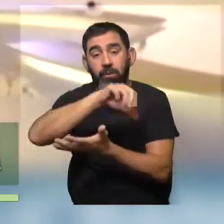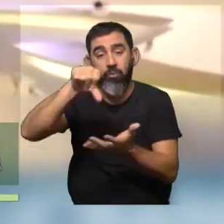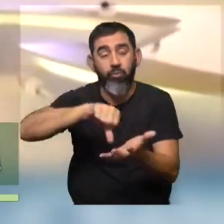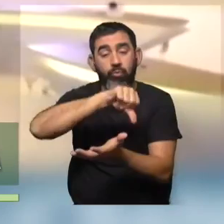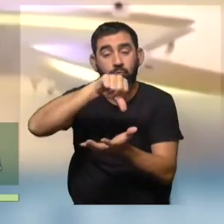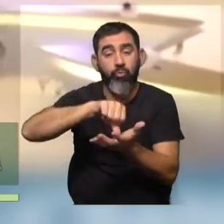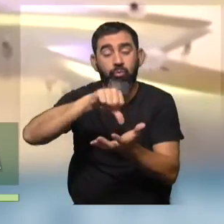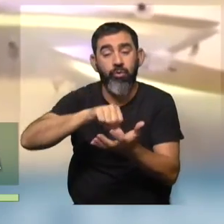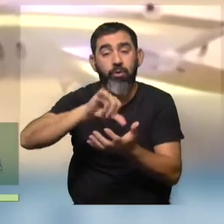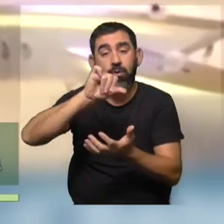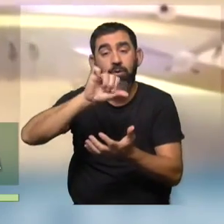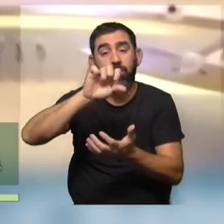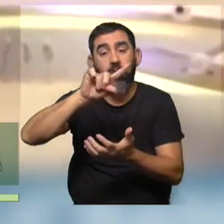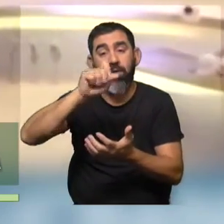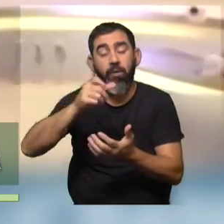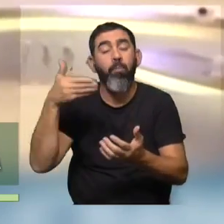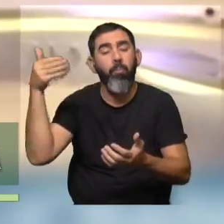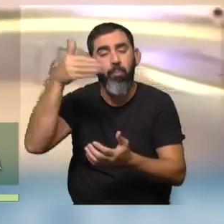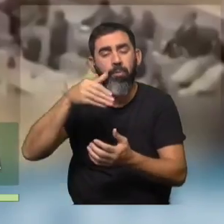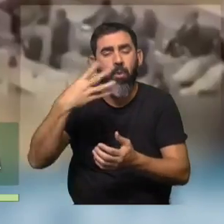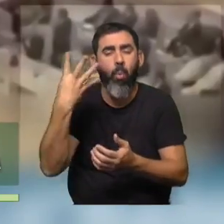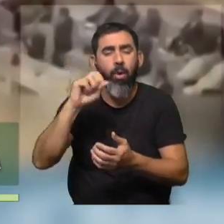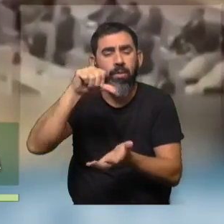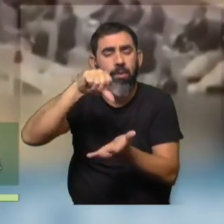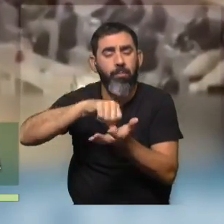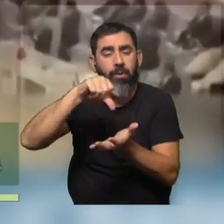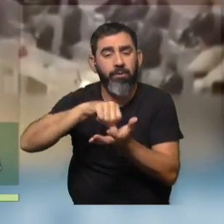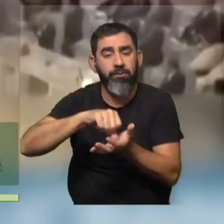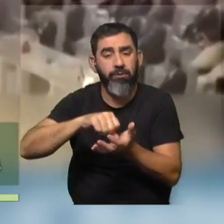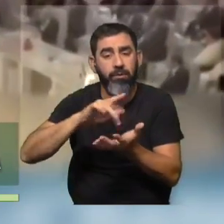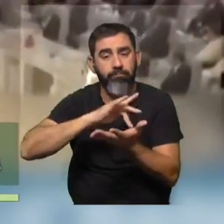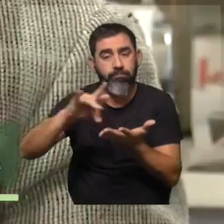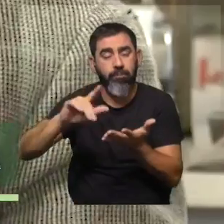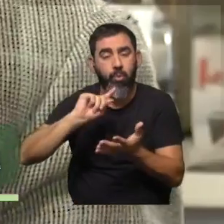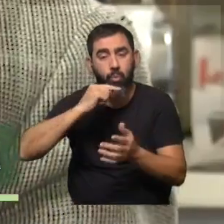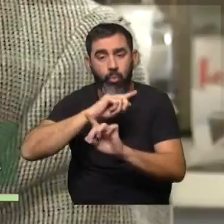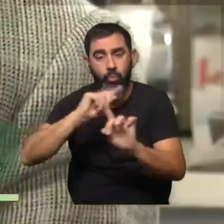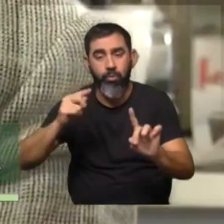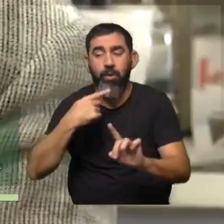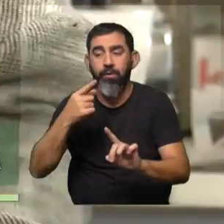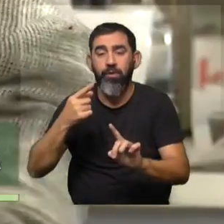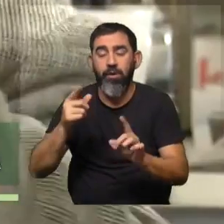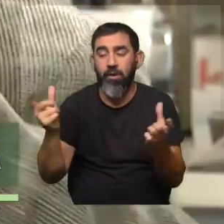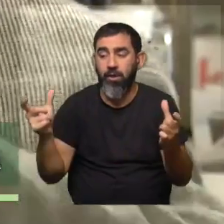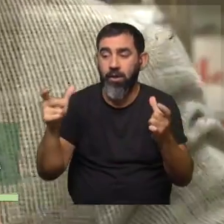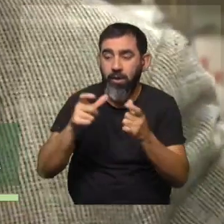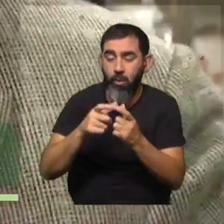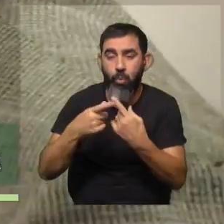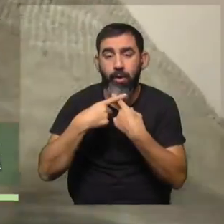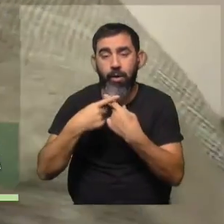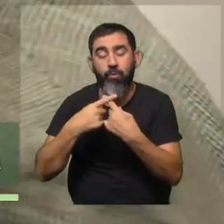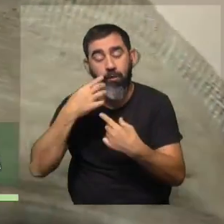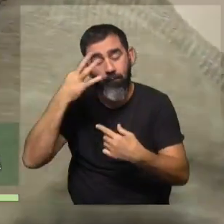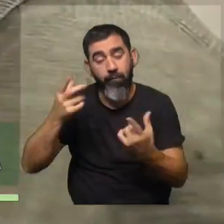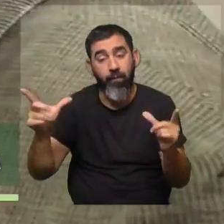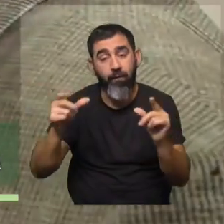saudí de jeda con participación de unas 40 naciones Aunque sin Rusia considera que cualquier ronda negociadora real para